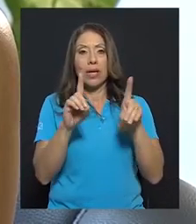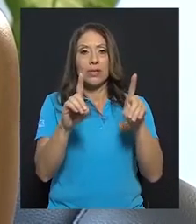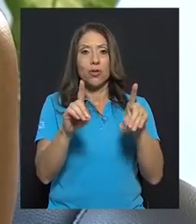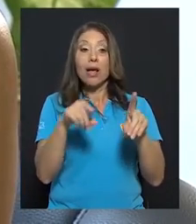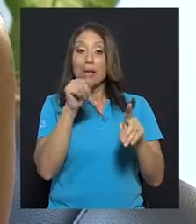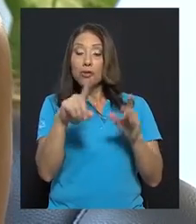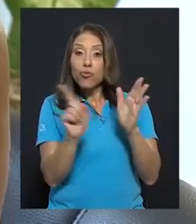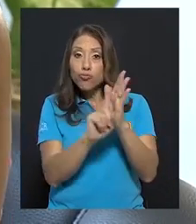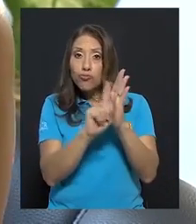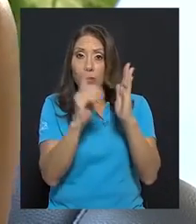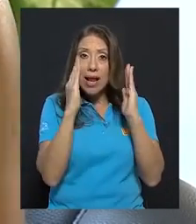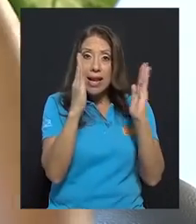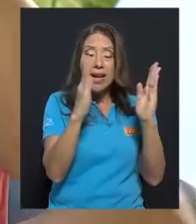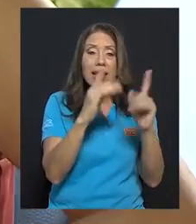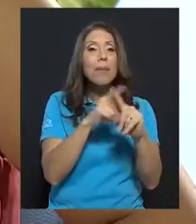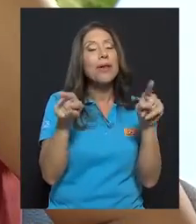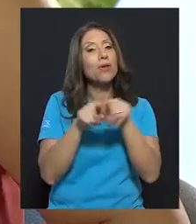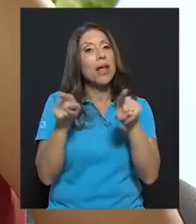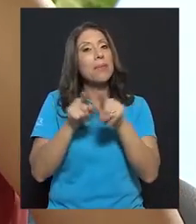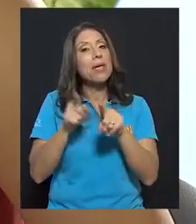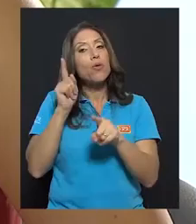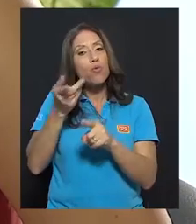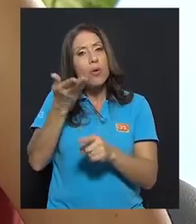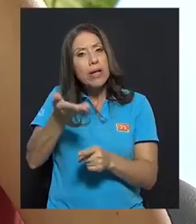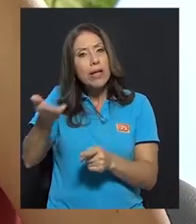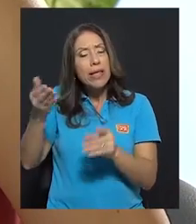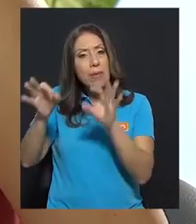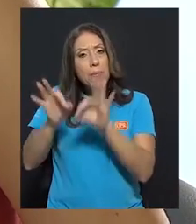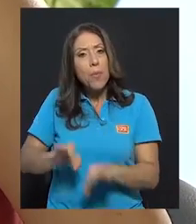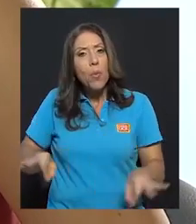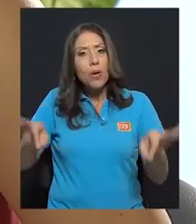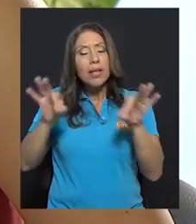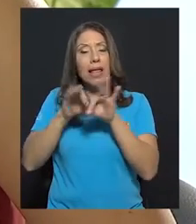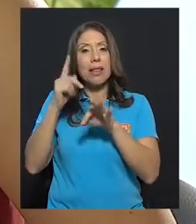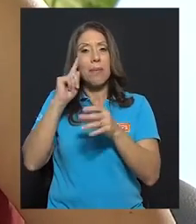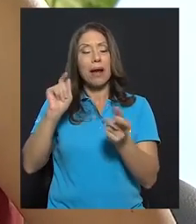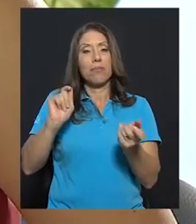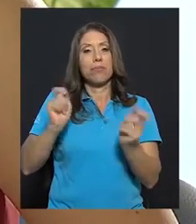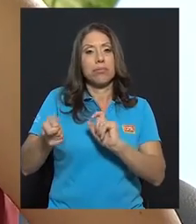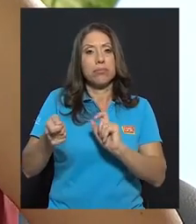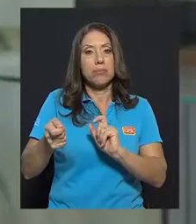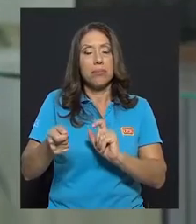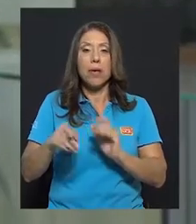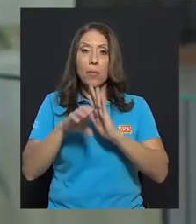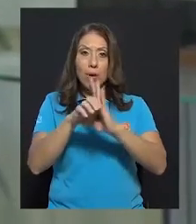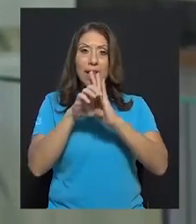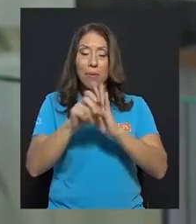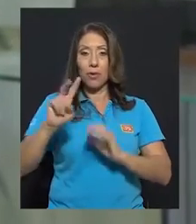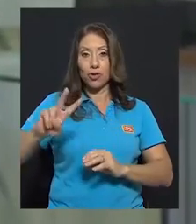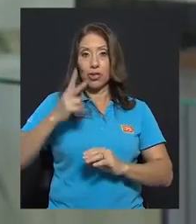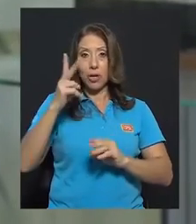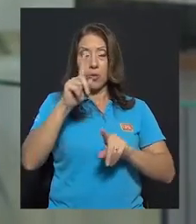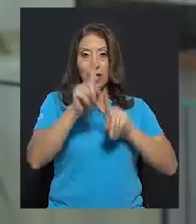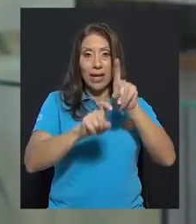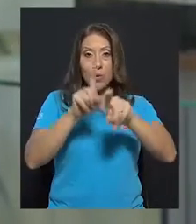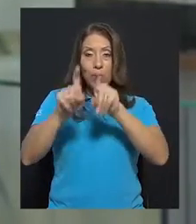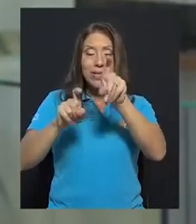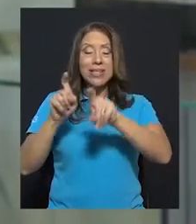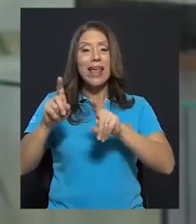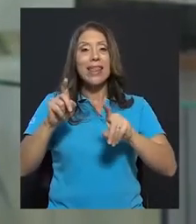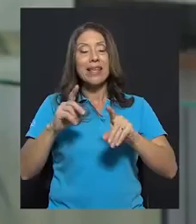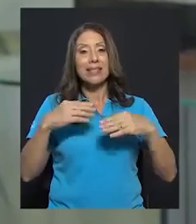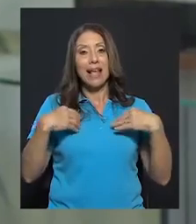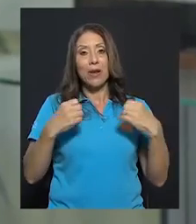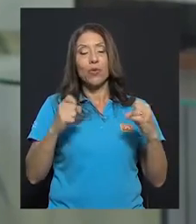casos también un insumo importante para las reformas en las que trabajamos. Por ejemplo, la segunda encuesta de salud sexual